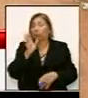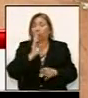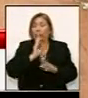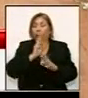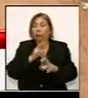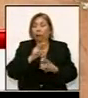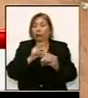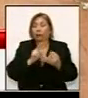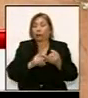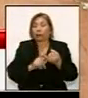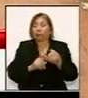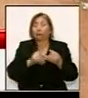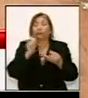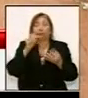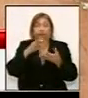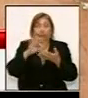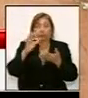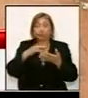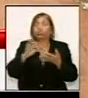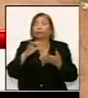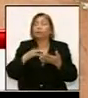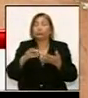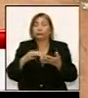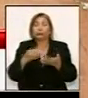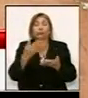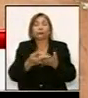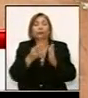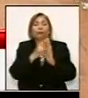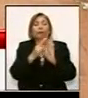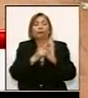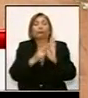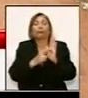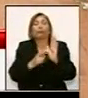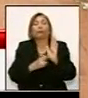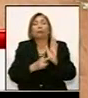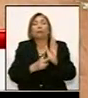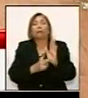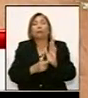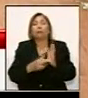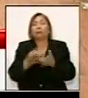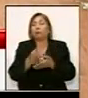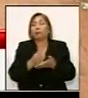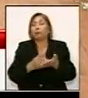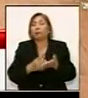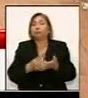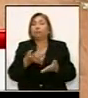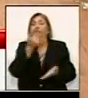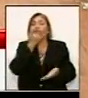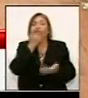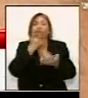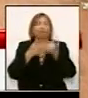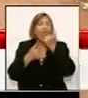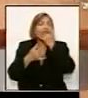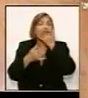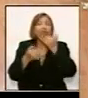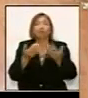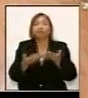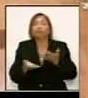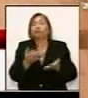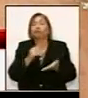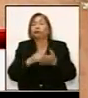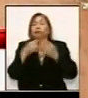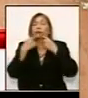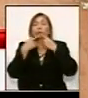responder. Pero sí calificaba, había los requisitos, había las partes que estaban afectados, y por lo tanto se